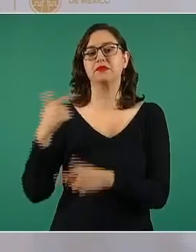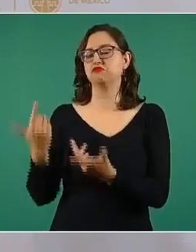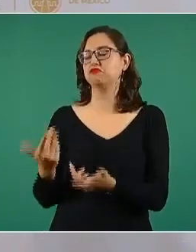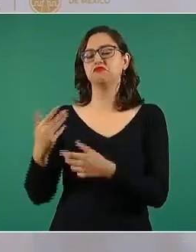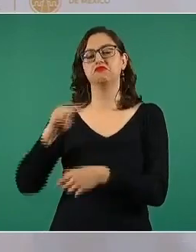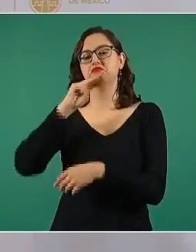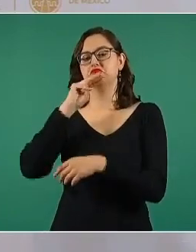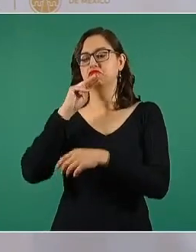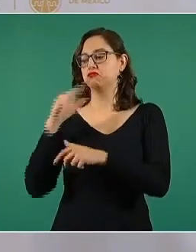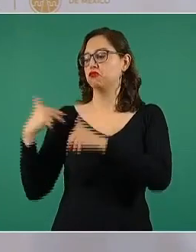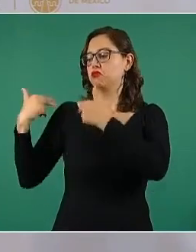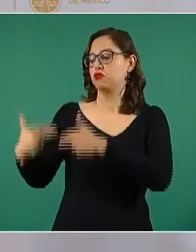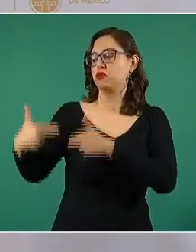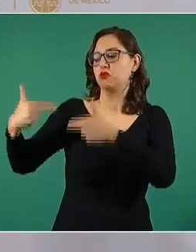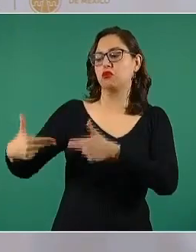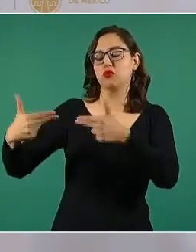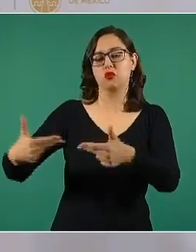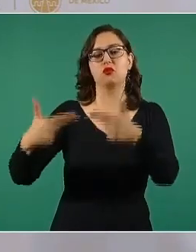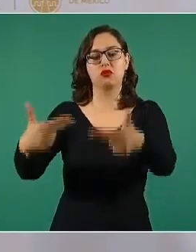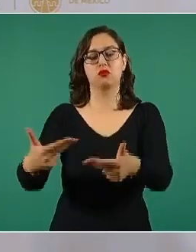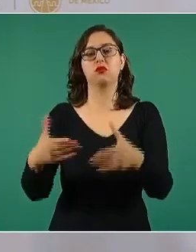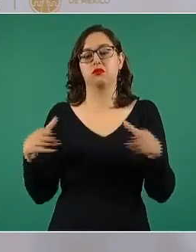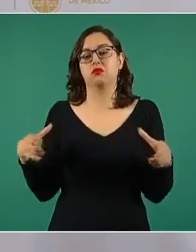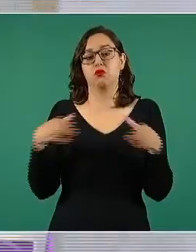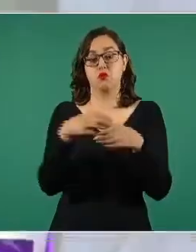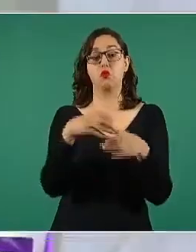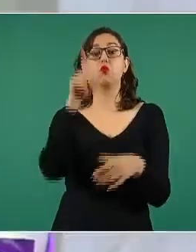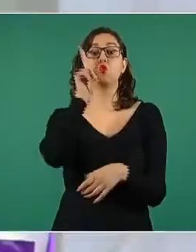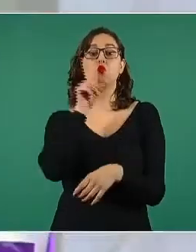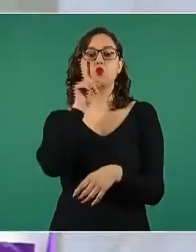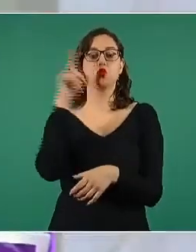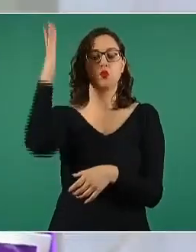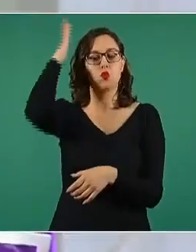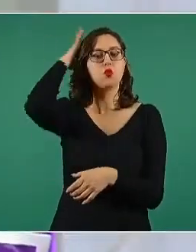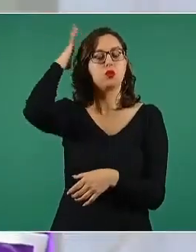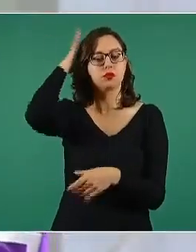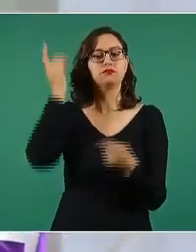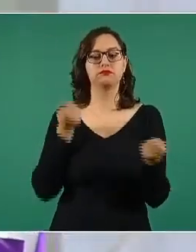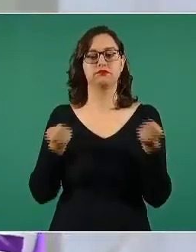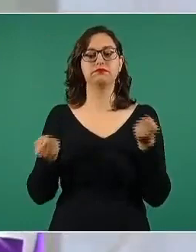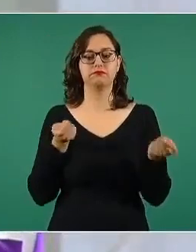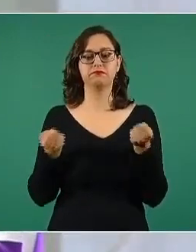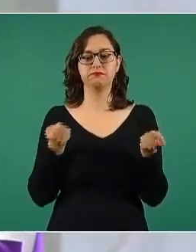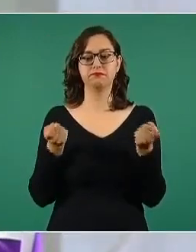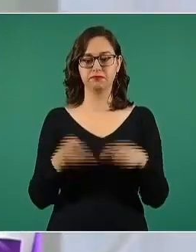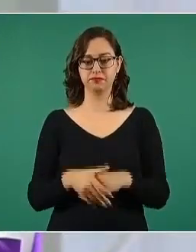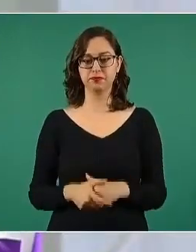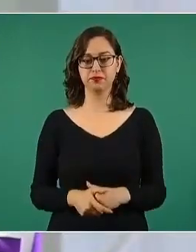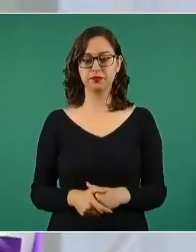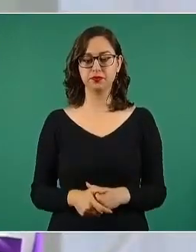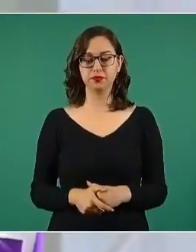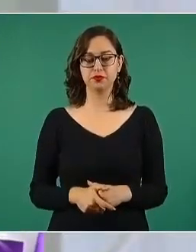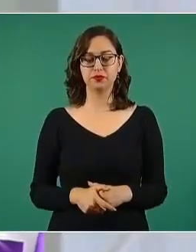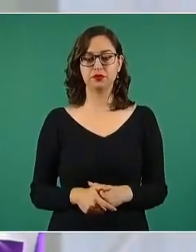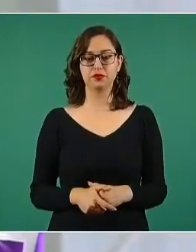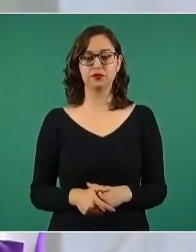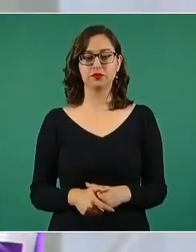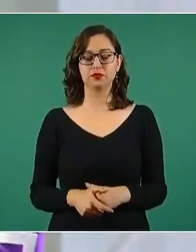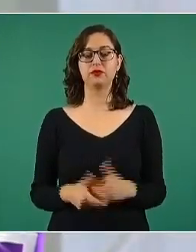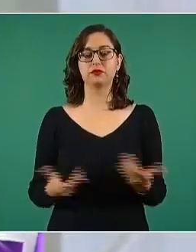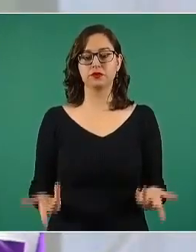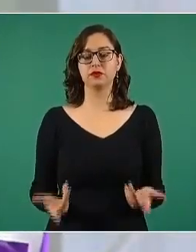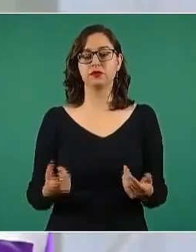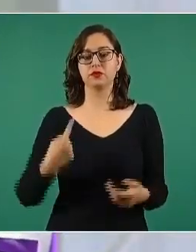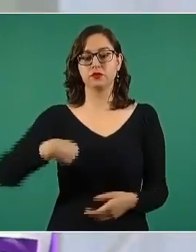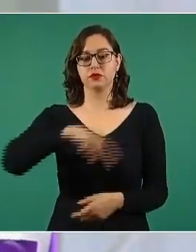suya, como somos una sociedad matriarcal. Vivimos en la provincia de Quebec,